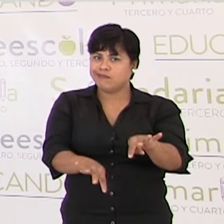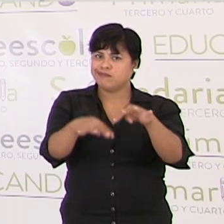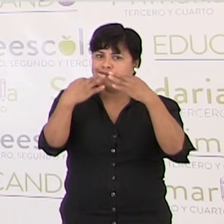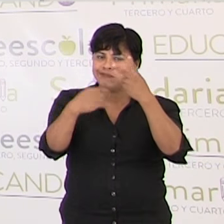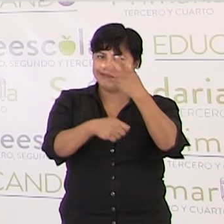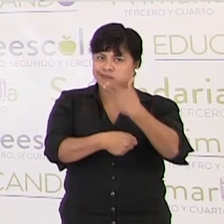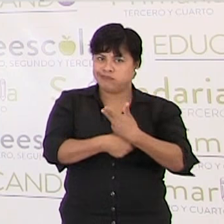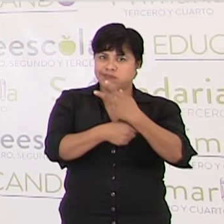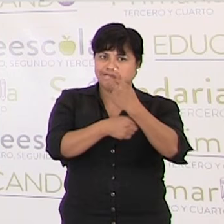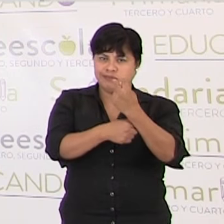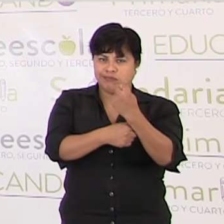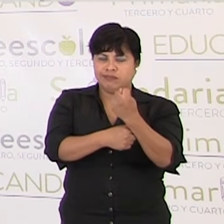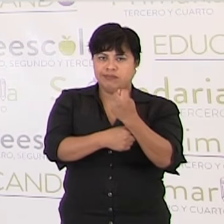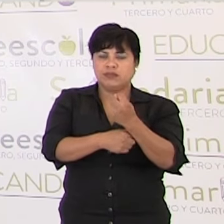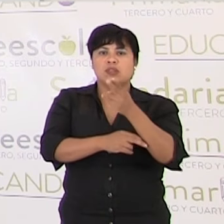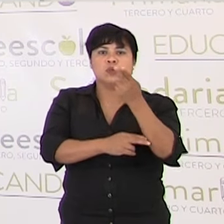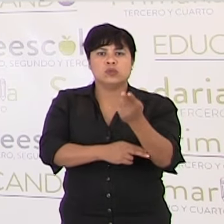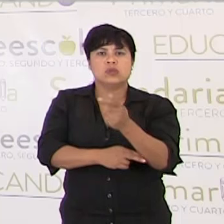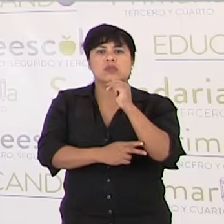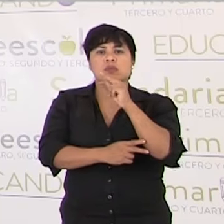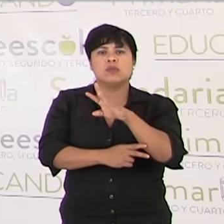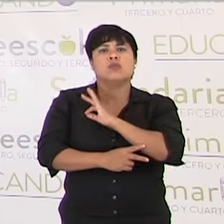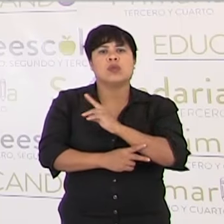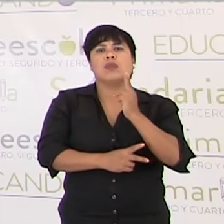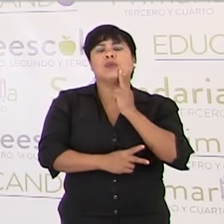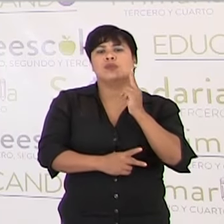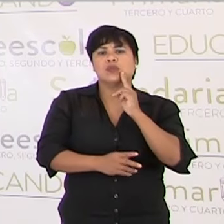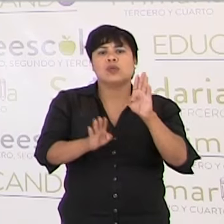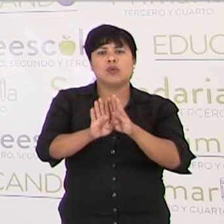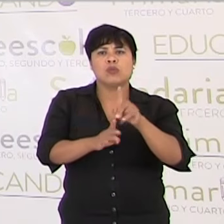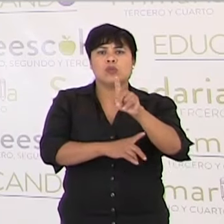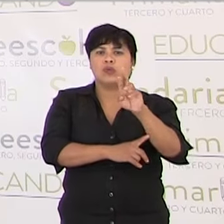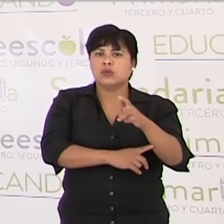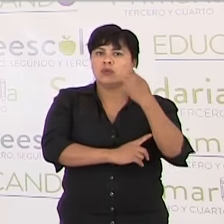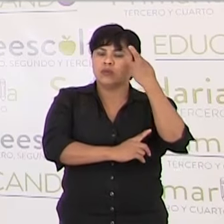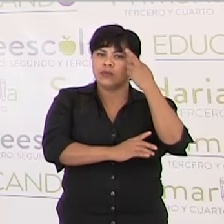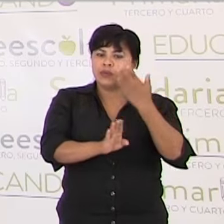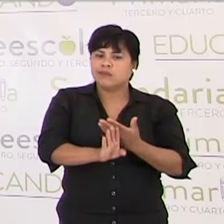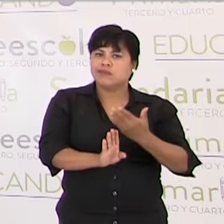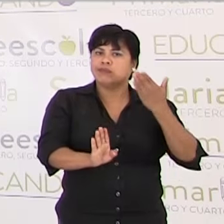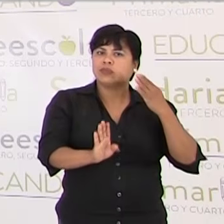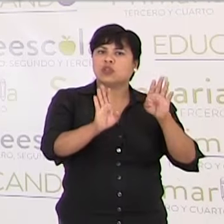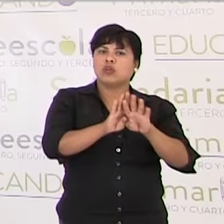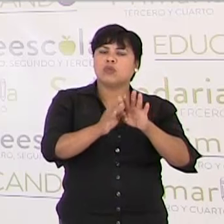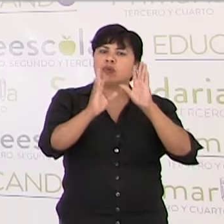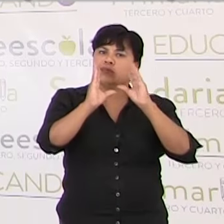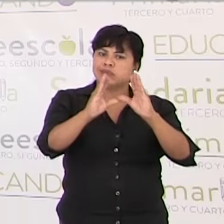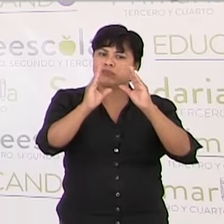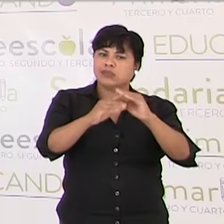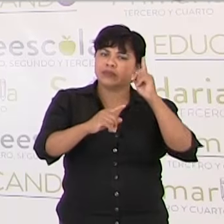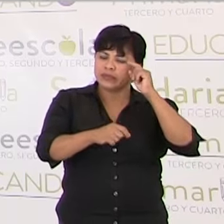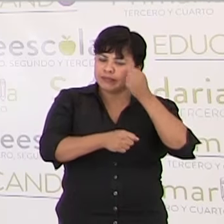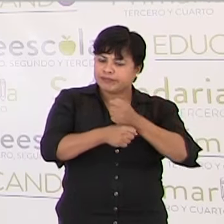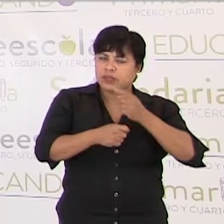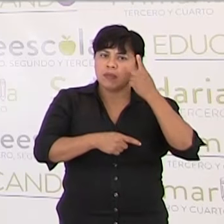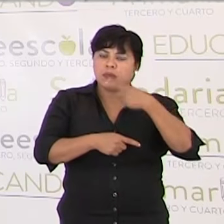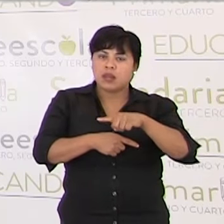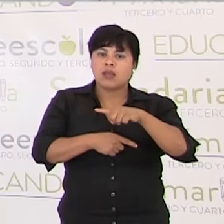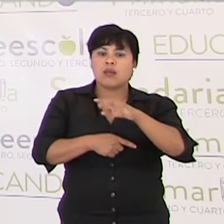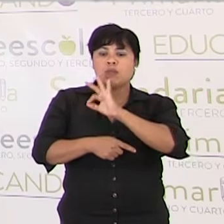día, a usted también le puede servir como un recordatorio, un repaso, o bien